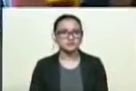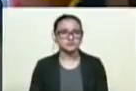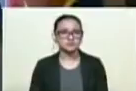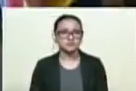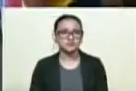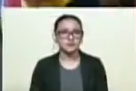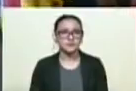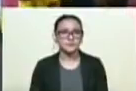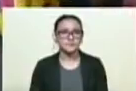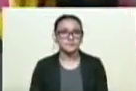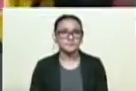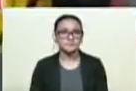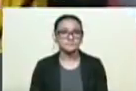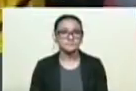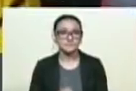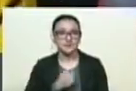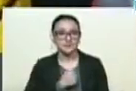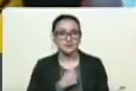¿Con el matiné?